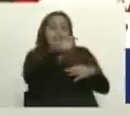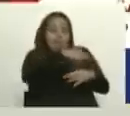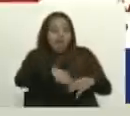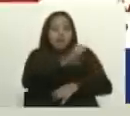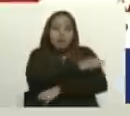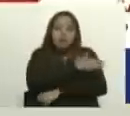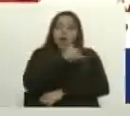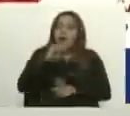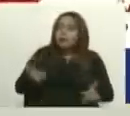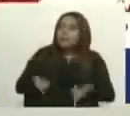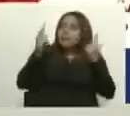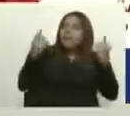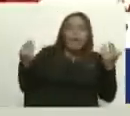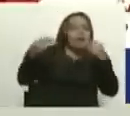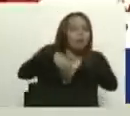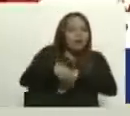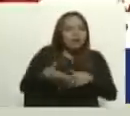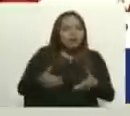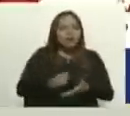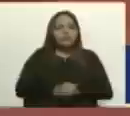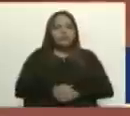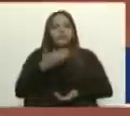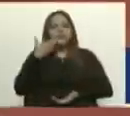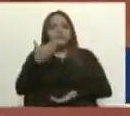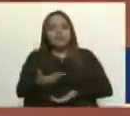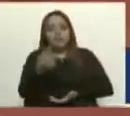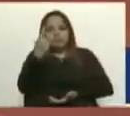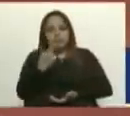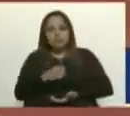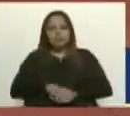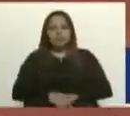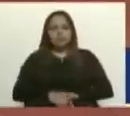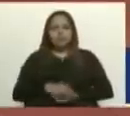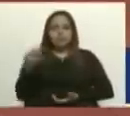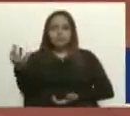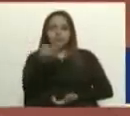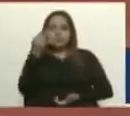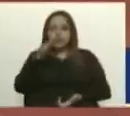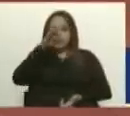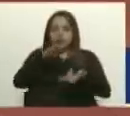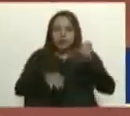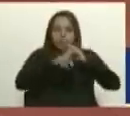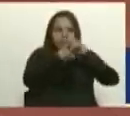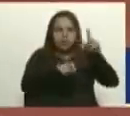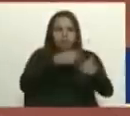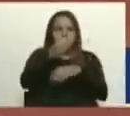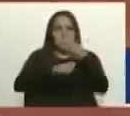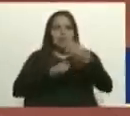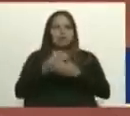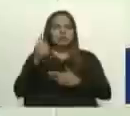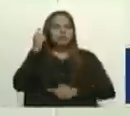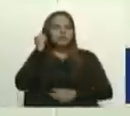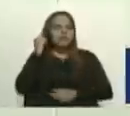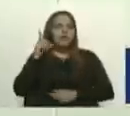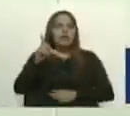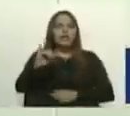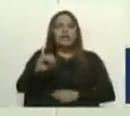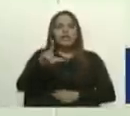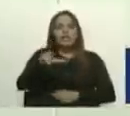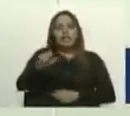como parte del acuerdo. Gracias, Lisa. La tercera y última pregunta la realiza Ilene González por Canal